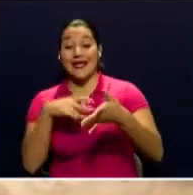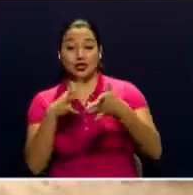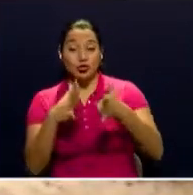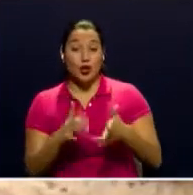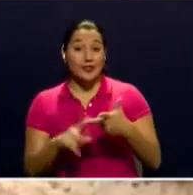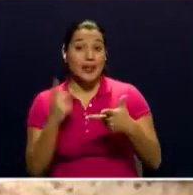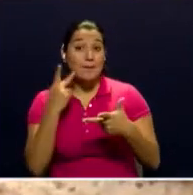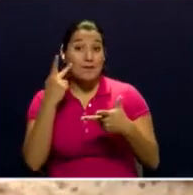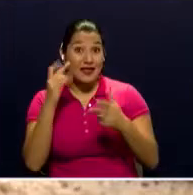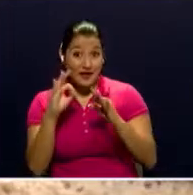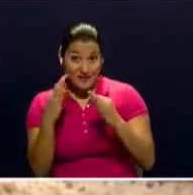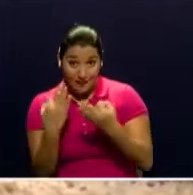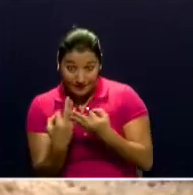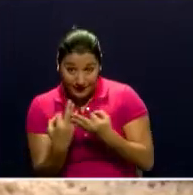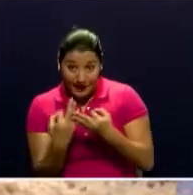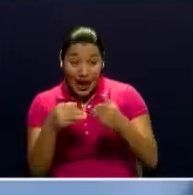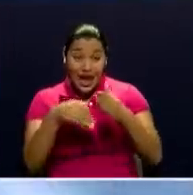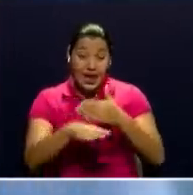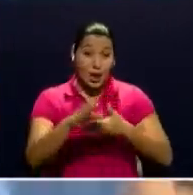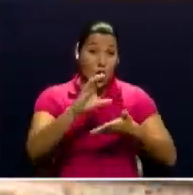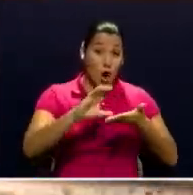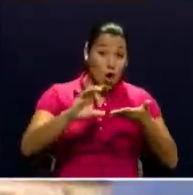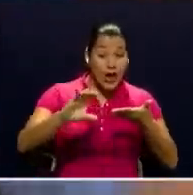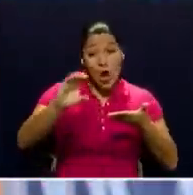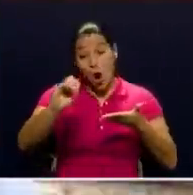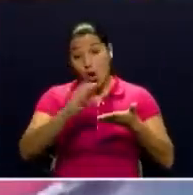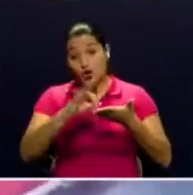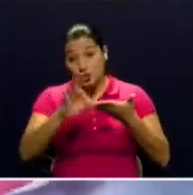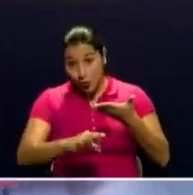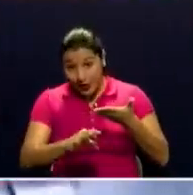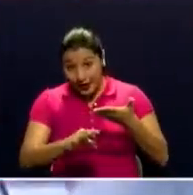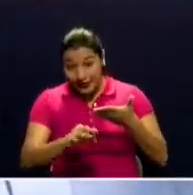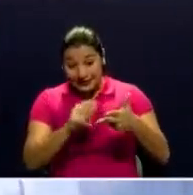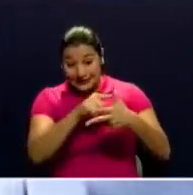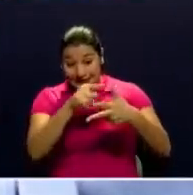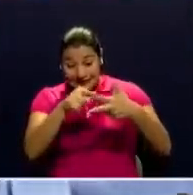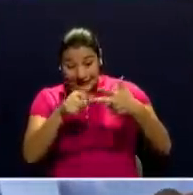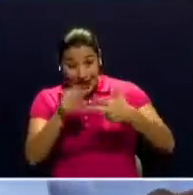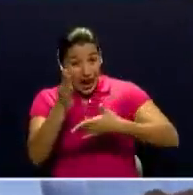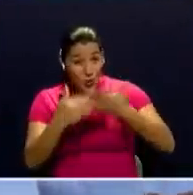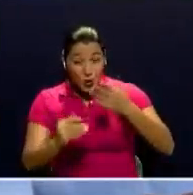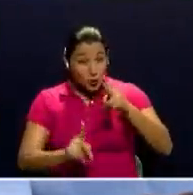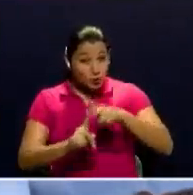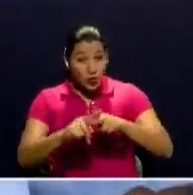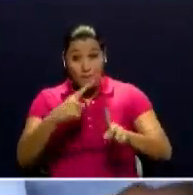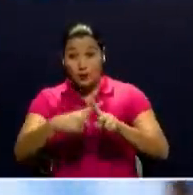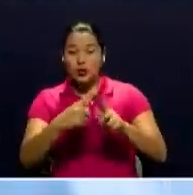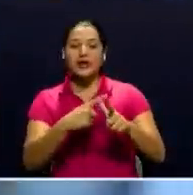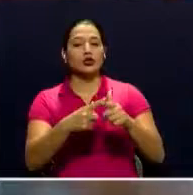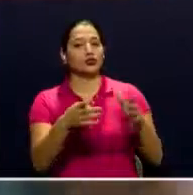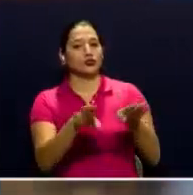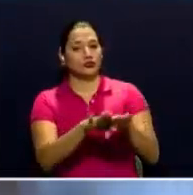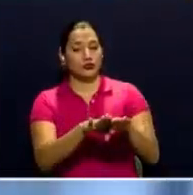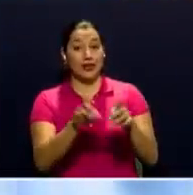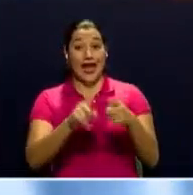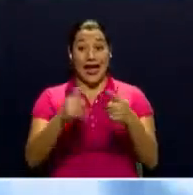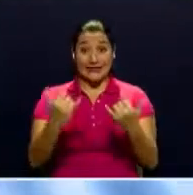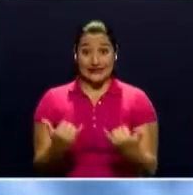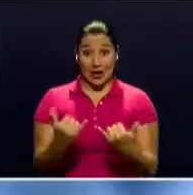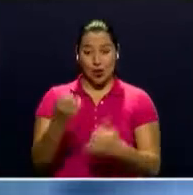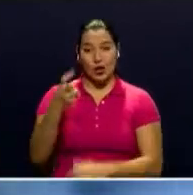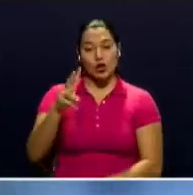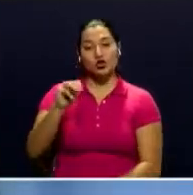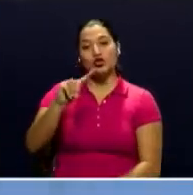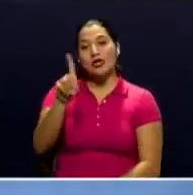virus, serán cerrados, así como aquellos que no cuenten con el servicio de agua. A este 12 de marzo, los casos confirmados son